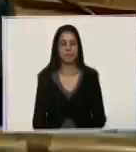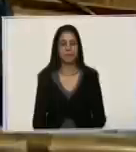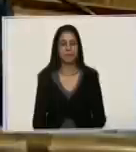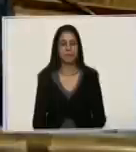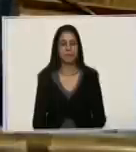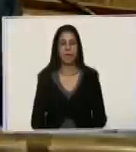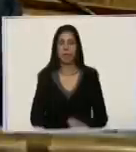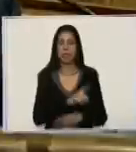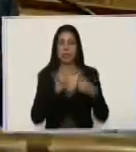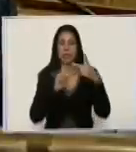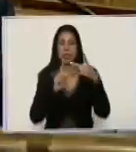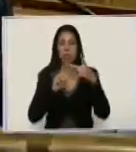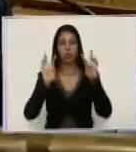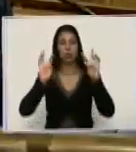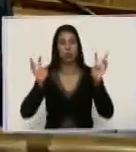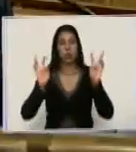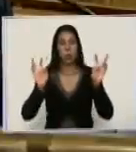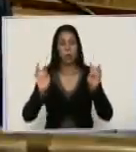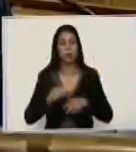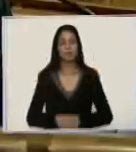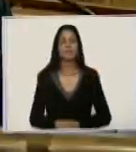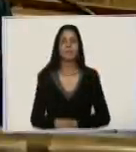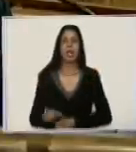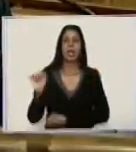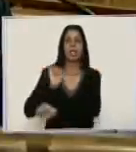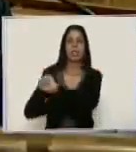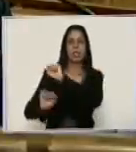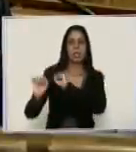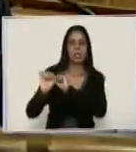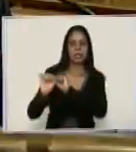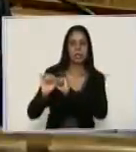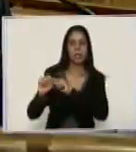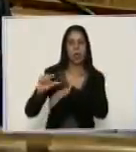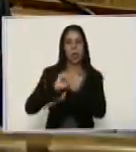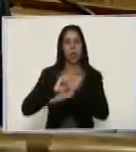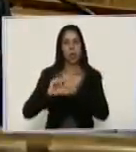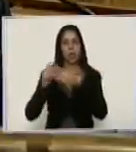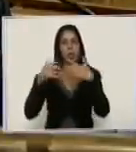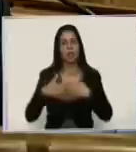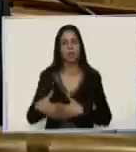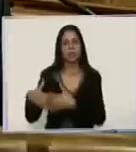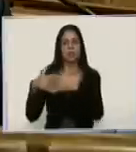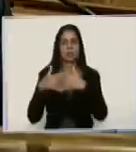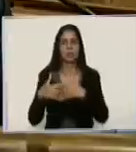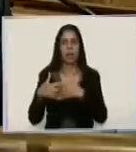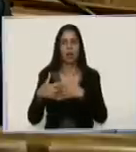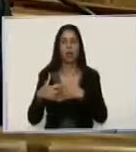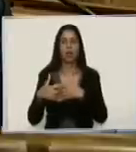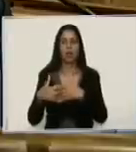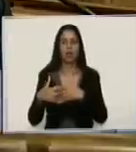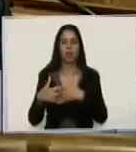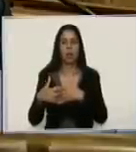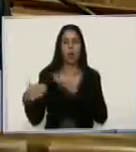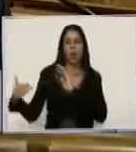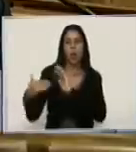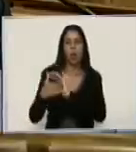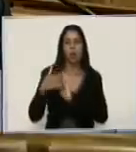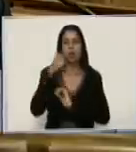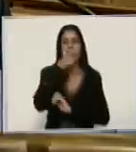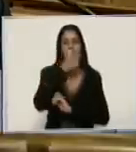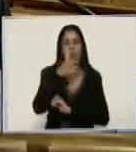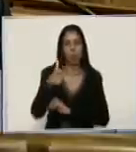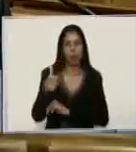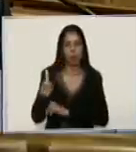Segundo punto. Rechazo a las recientes agresiones del gobierno de los Estados Unidos de América contra el pueblo y